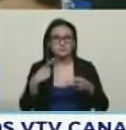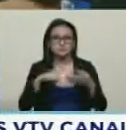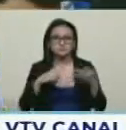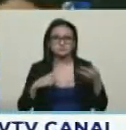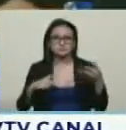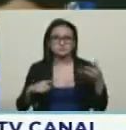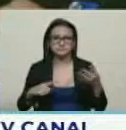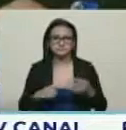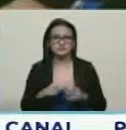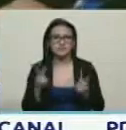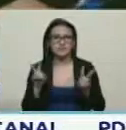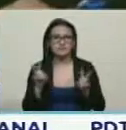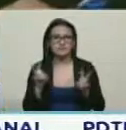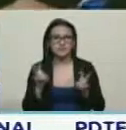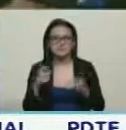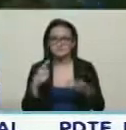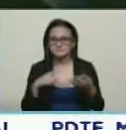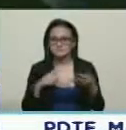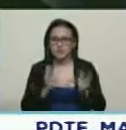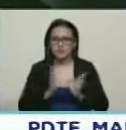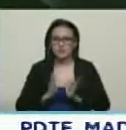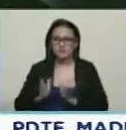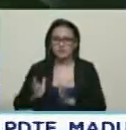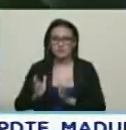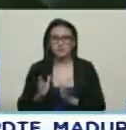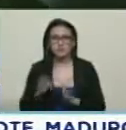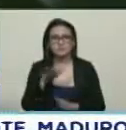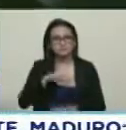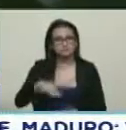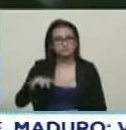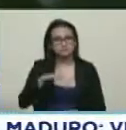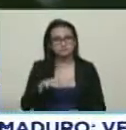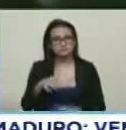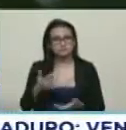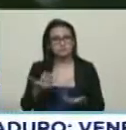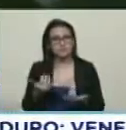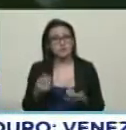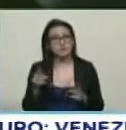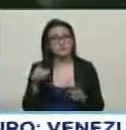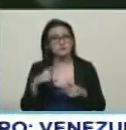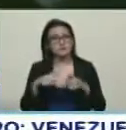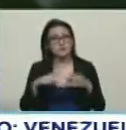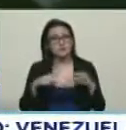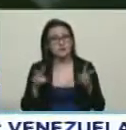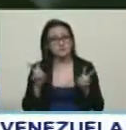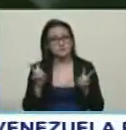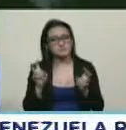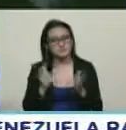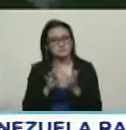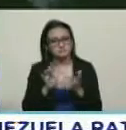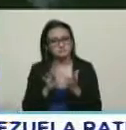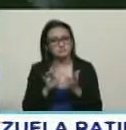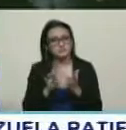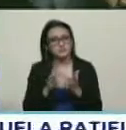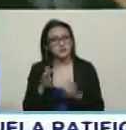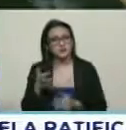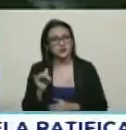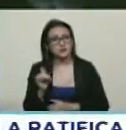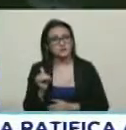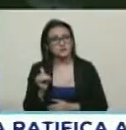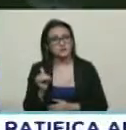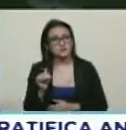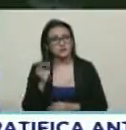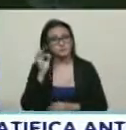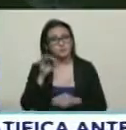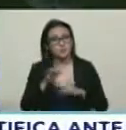en el tema catastral, en el ordenamiento de la ciudad. Pues este tipo de temas que tocan muy de cerca la convivencia exige que tengamos